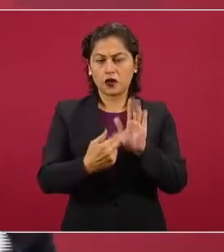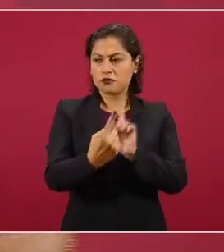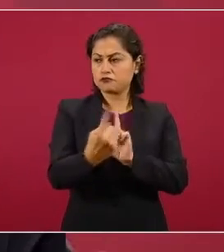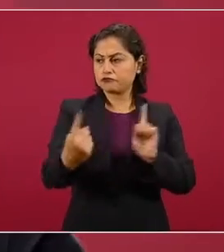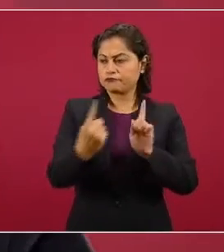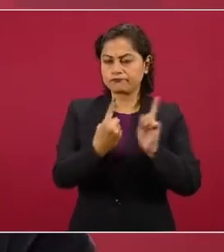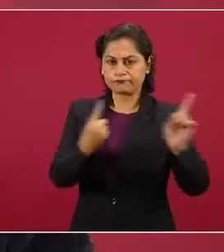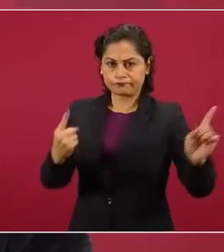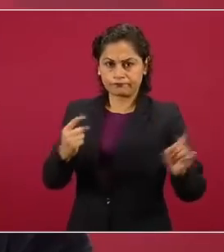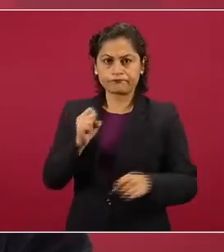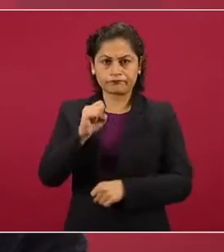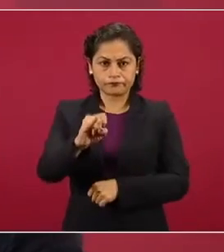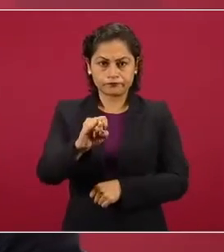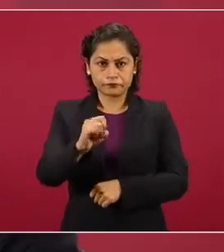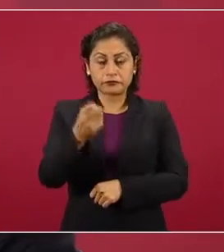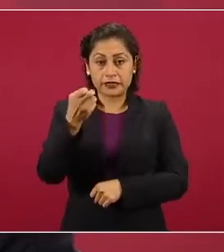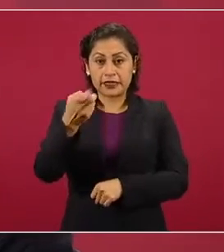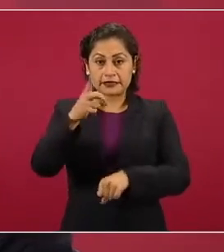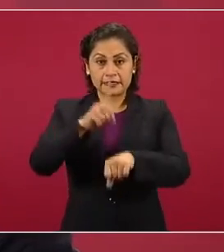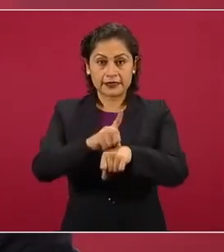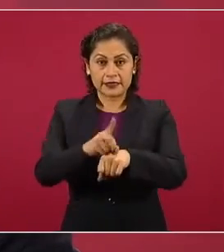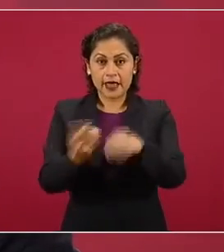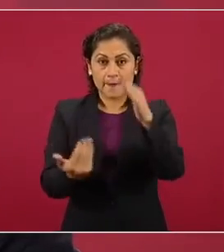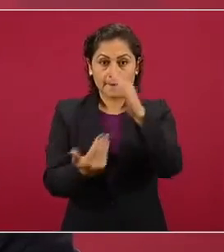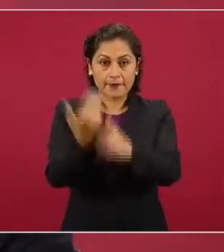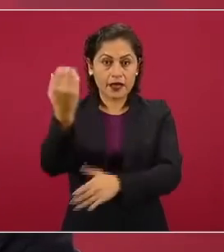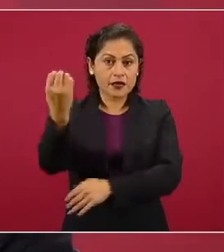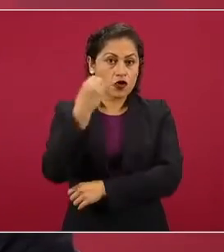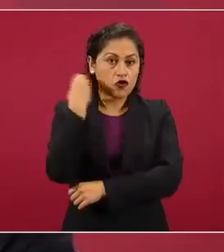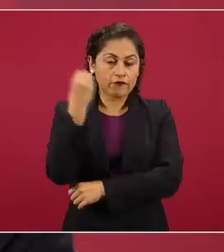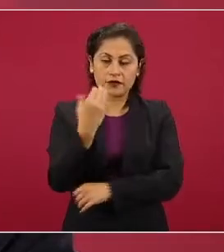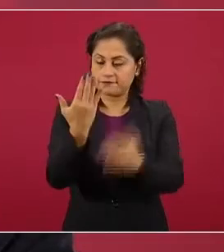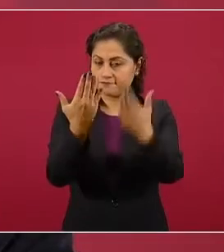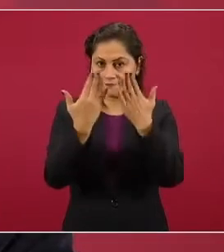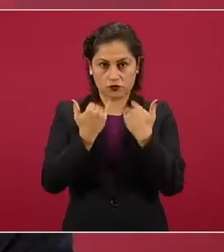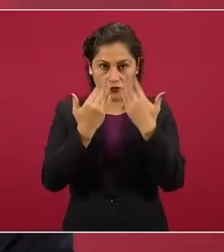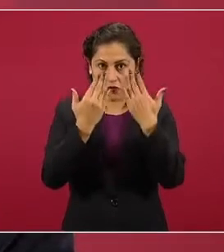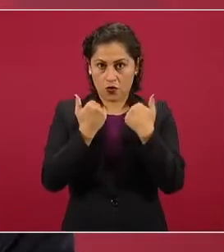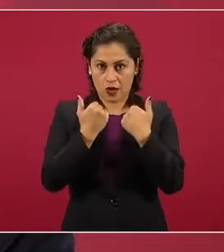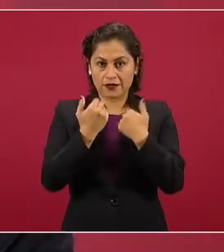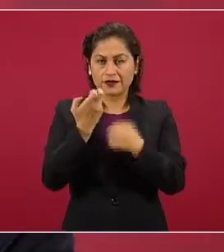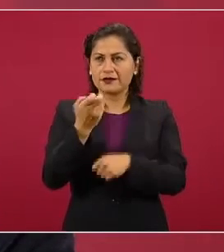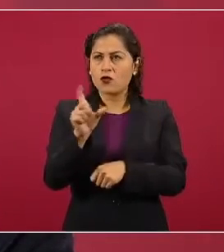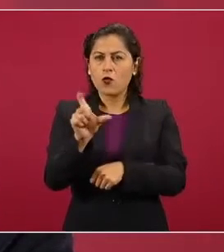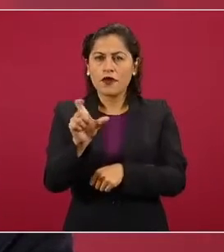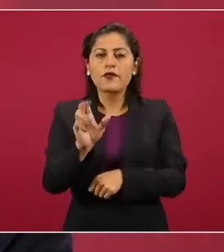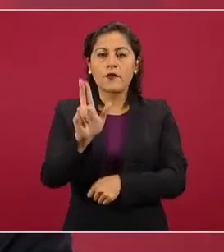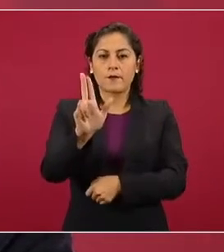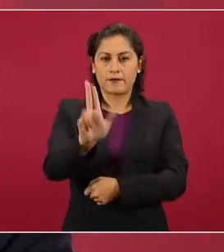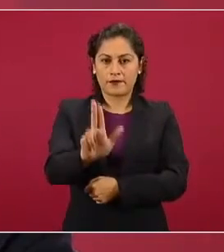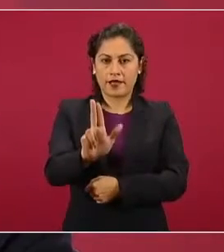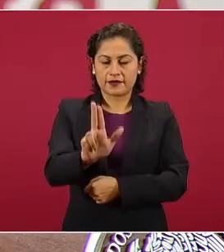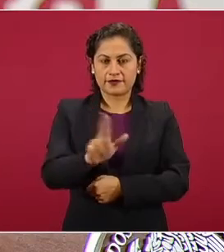Ese día no va a haber mañanera, o sea, el martes,